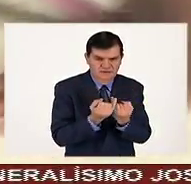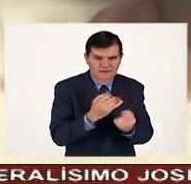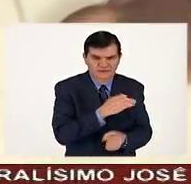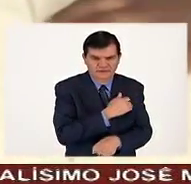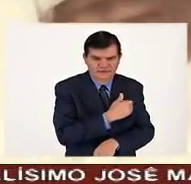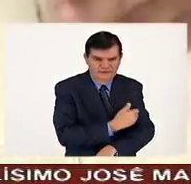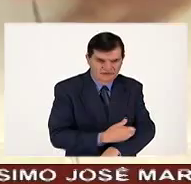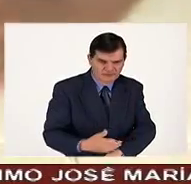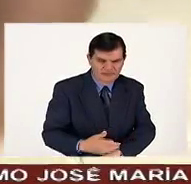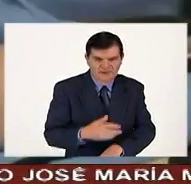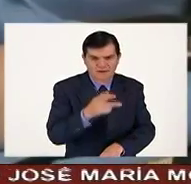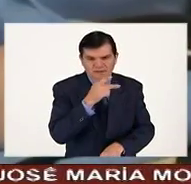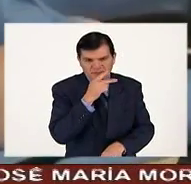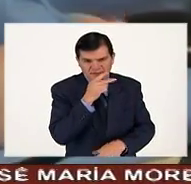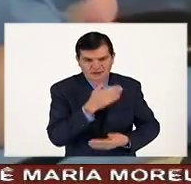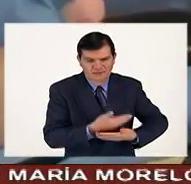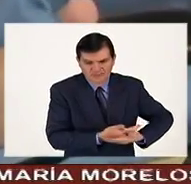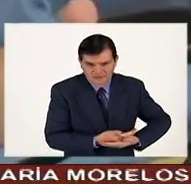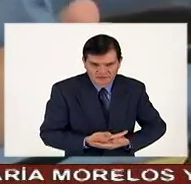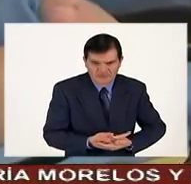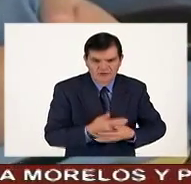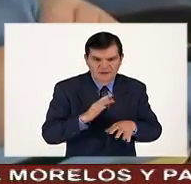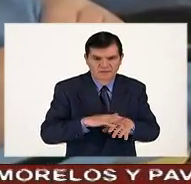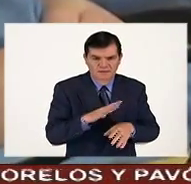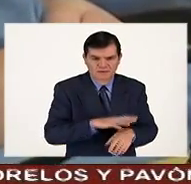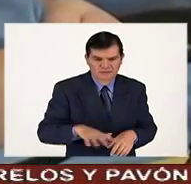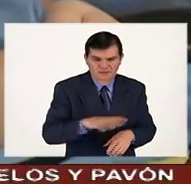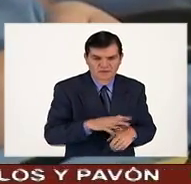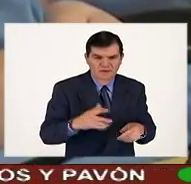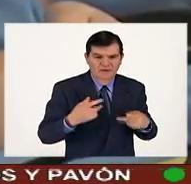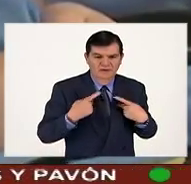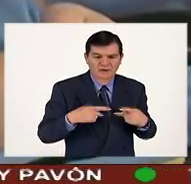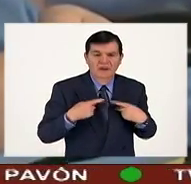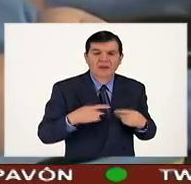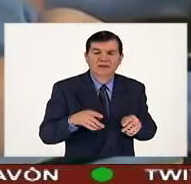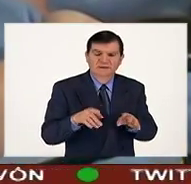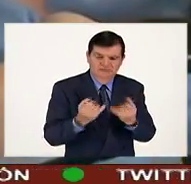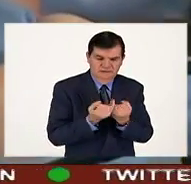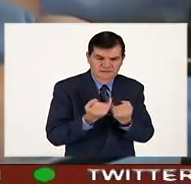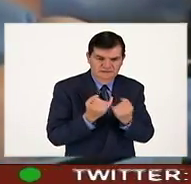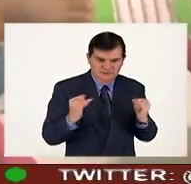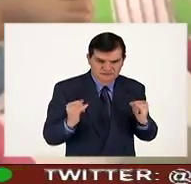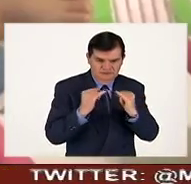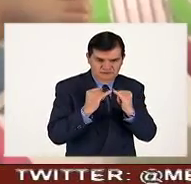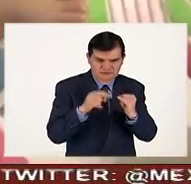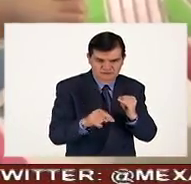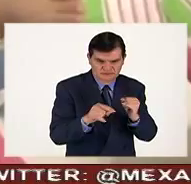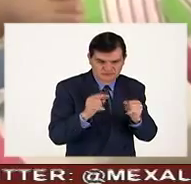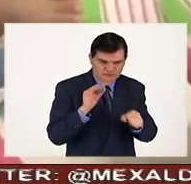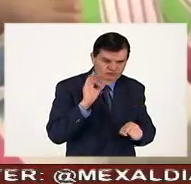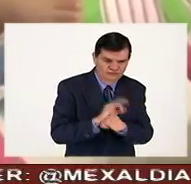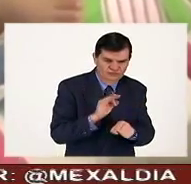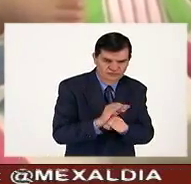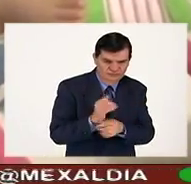como del papá del bebé, como de la sociedad. Y bueno, esta institución se dedica a